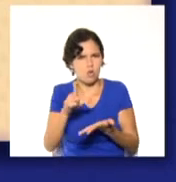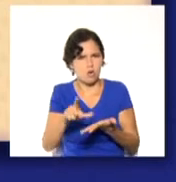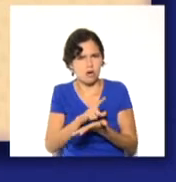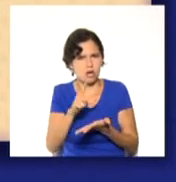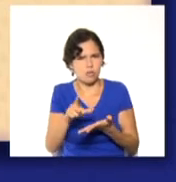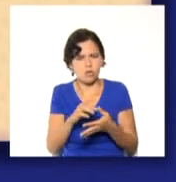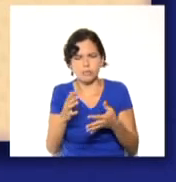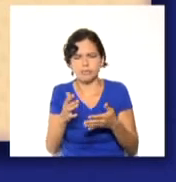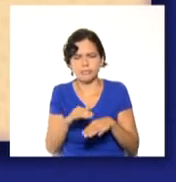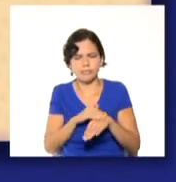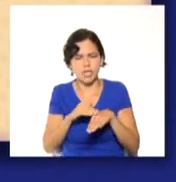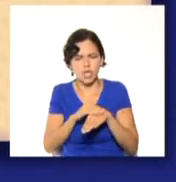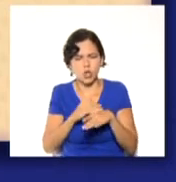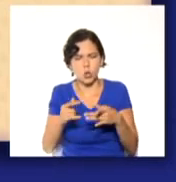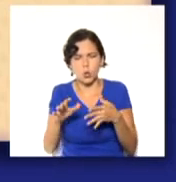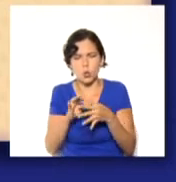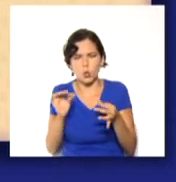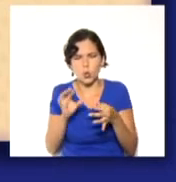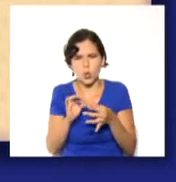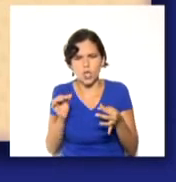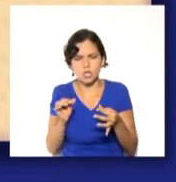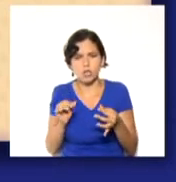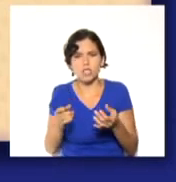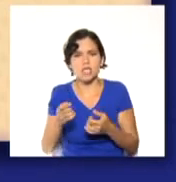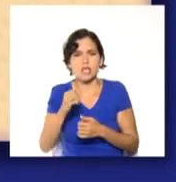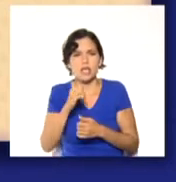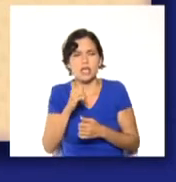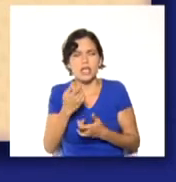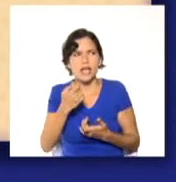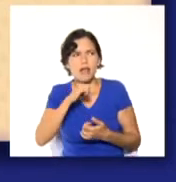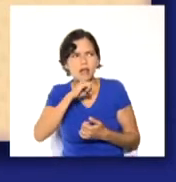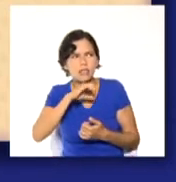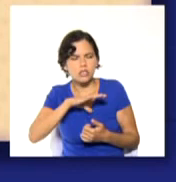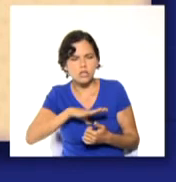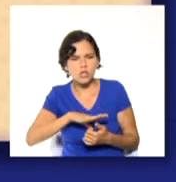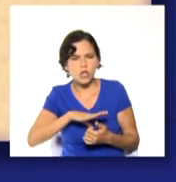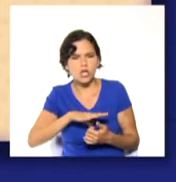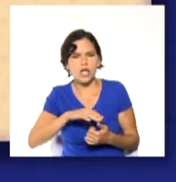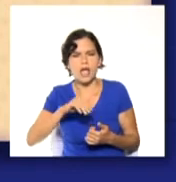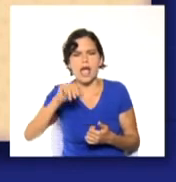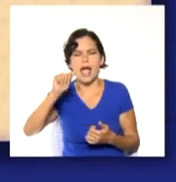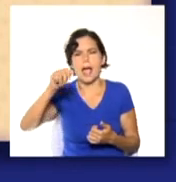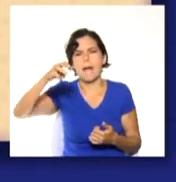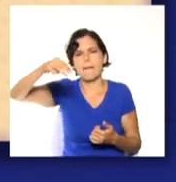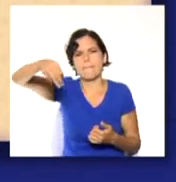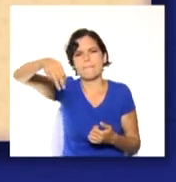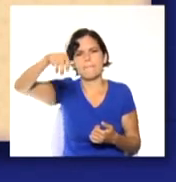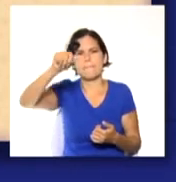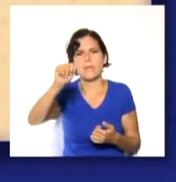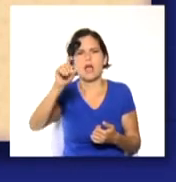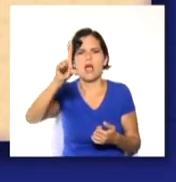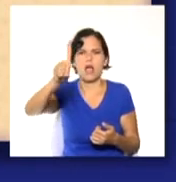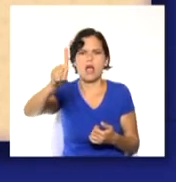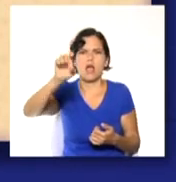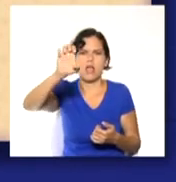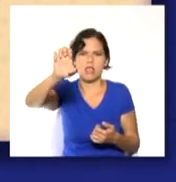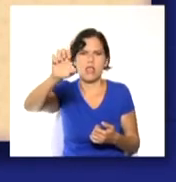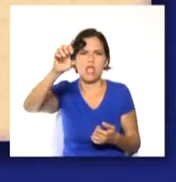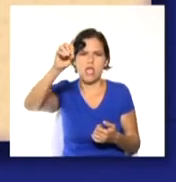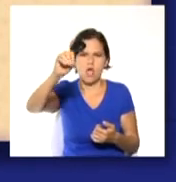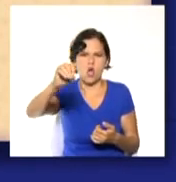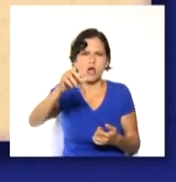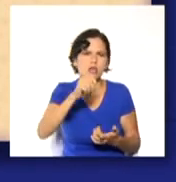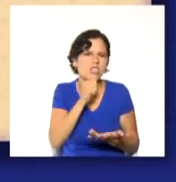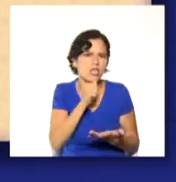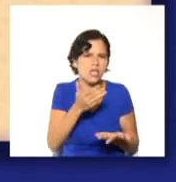un cuento, acerca de la biografía de Amadeo Avogadro, ¿sí? Amadeo Avogadro, se los